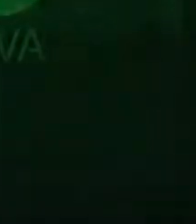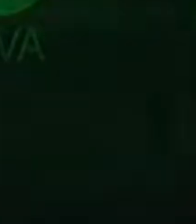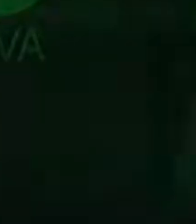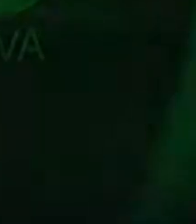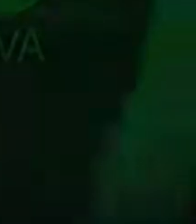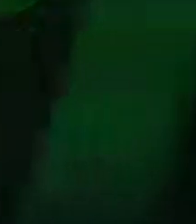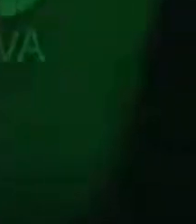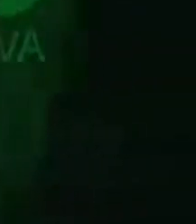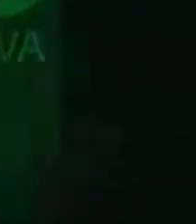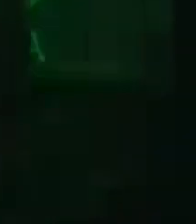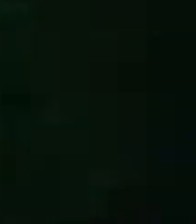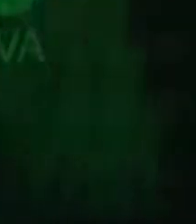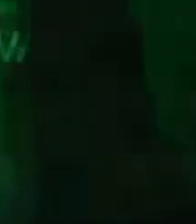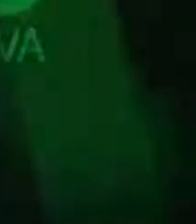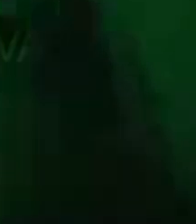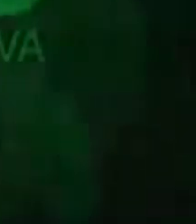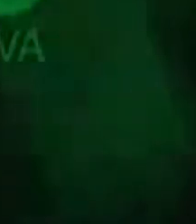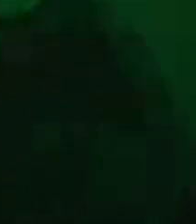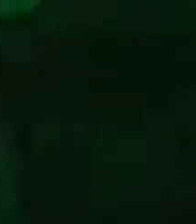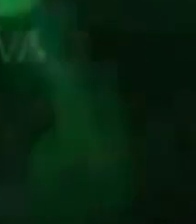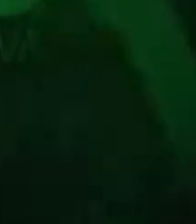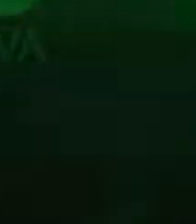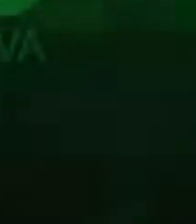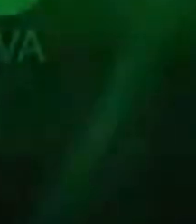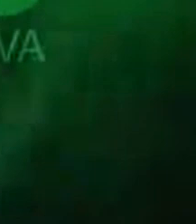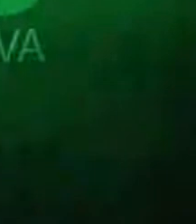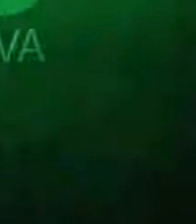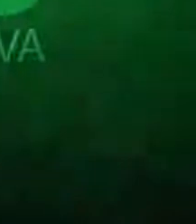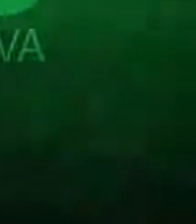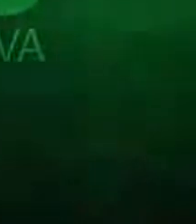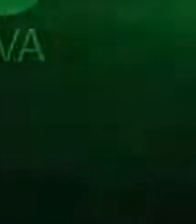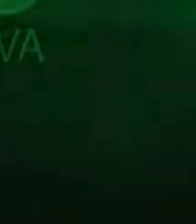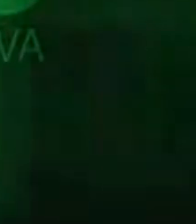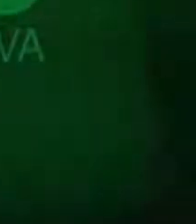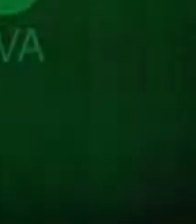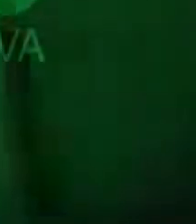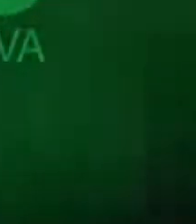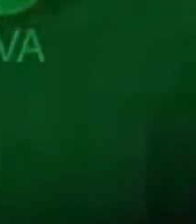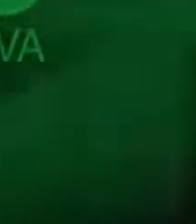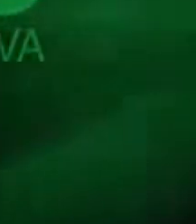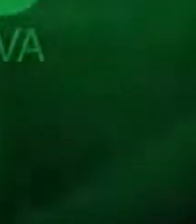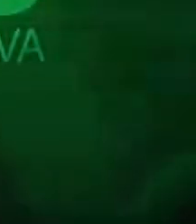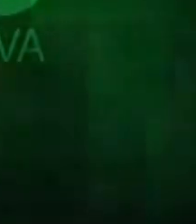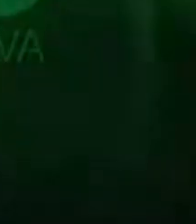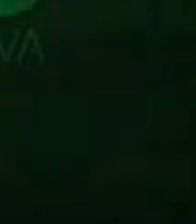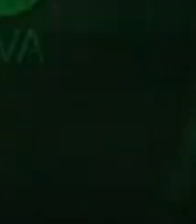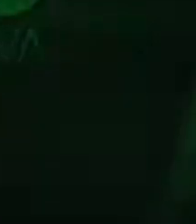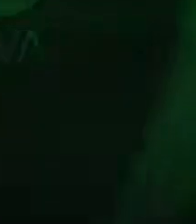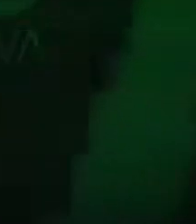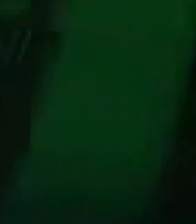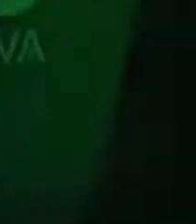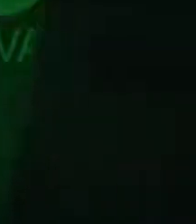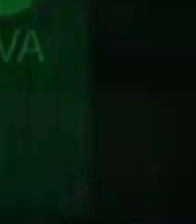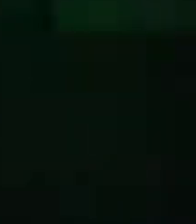Bueno, y a todo esto les contamos que colectivos trans están pidiendo que se investigue esta situación, ya que denuncian